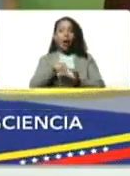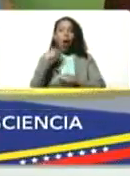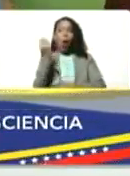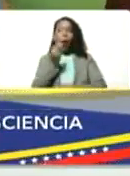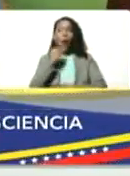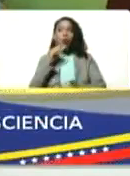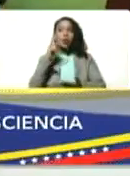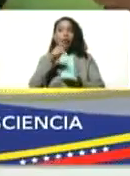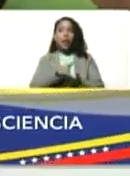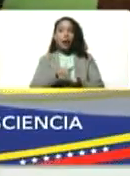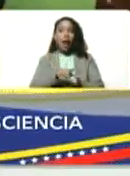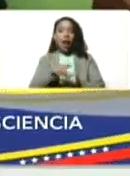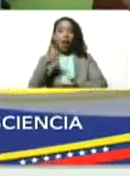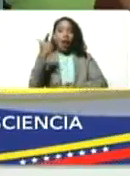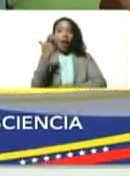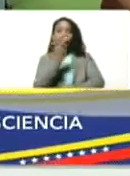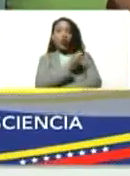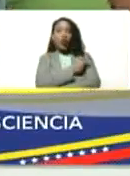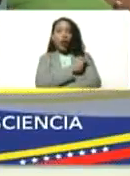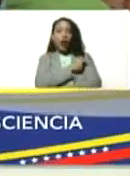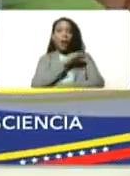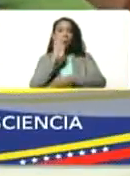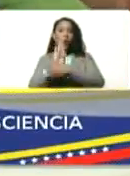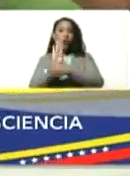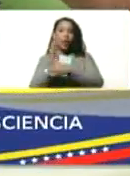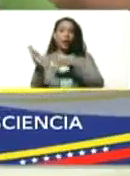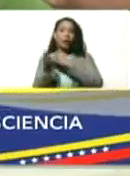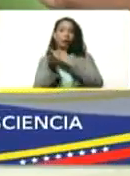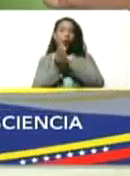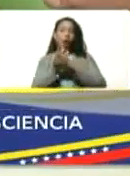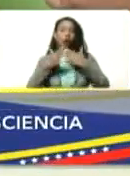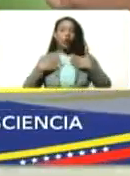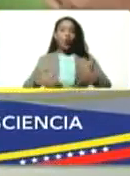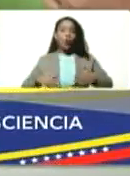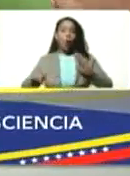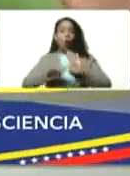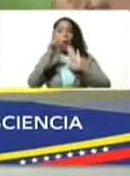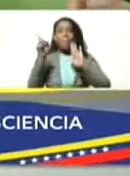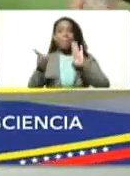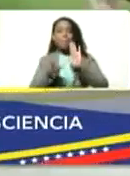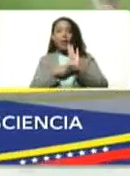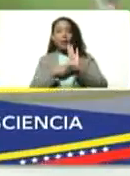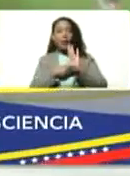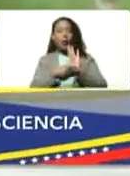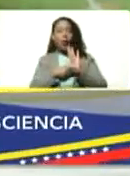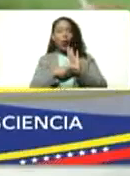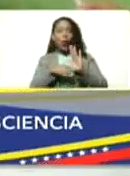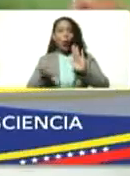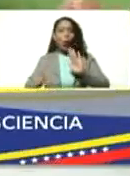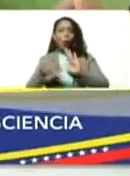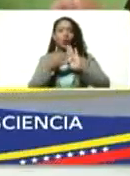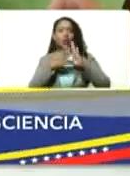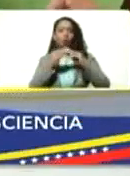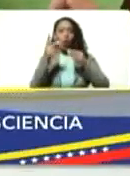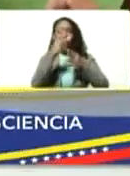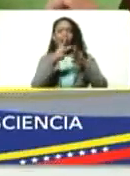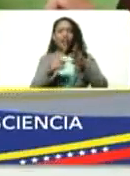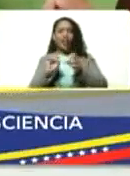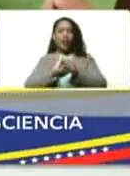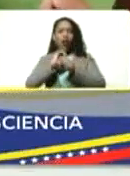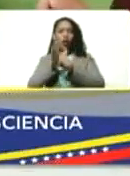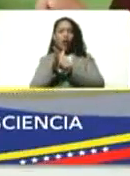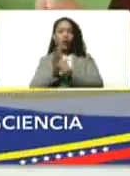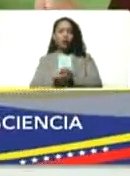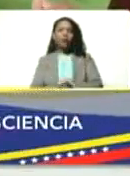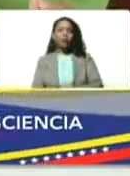como se llegará a la vacuna que proteja e inmunice el cuerpo completamente contra todas las variantes del